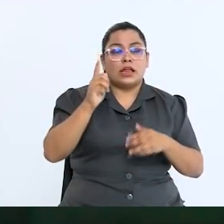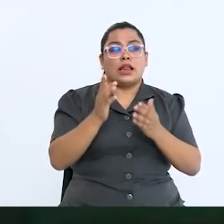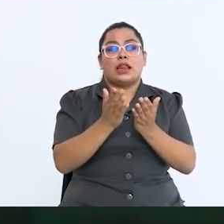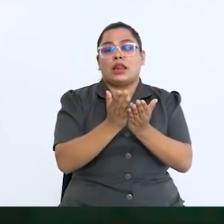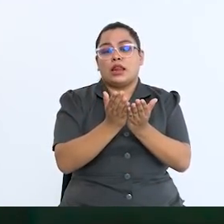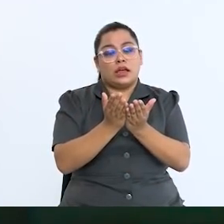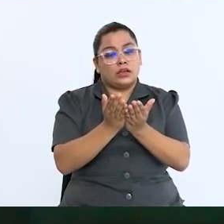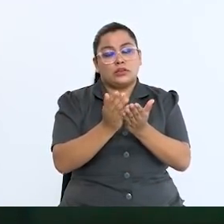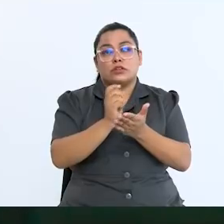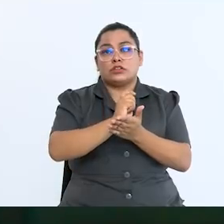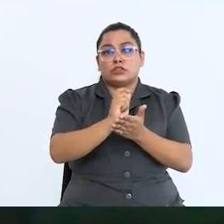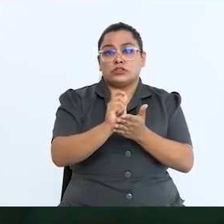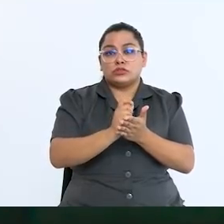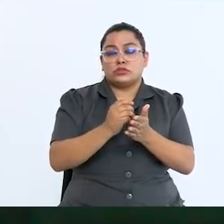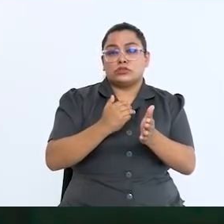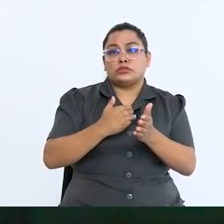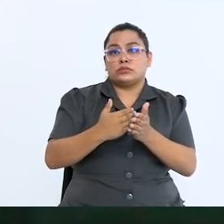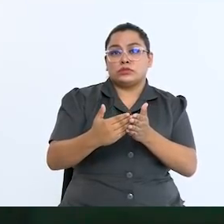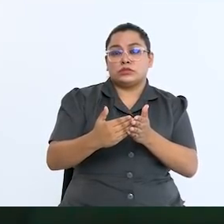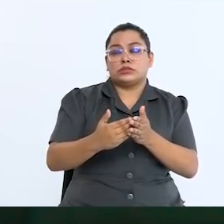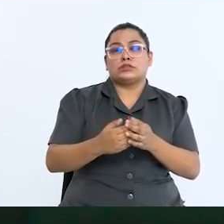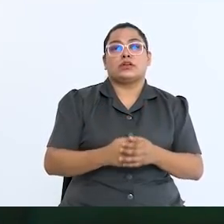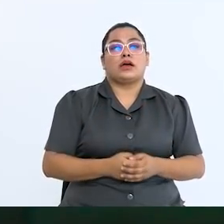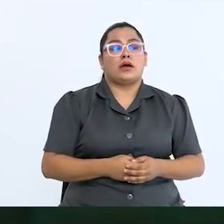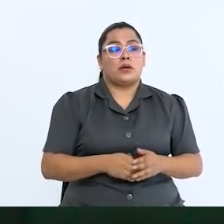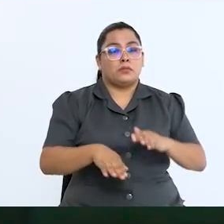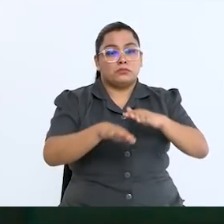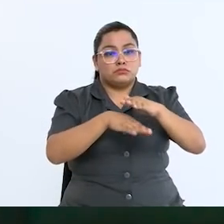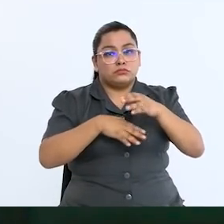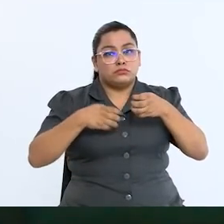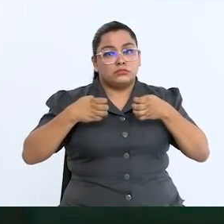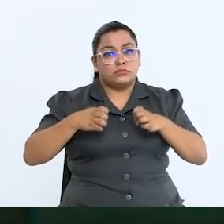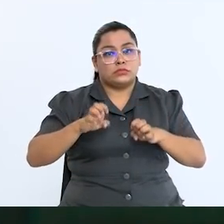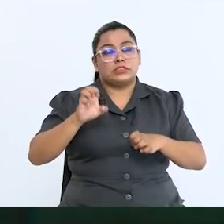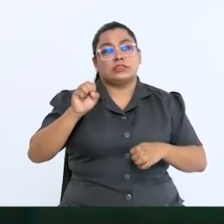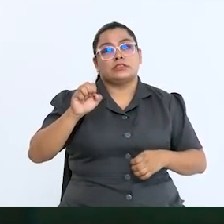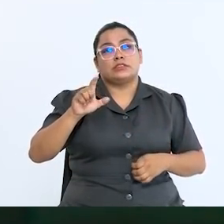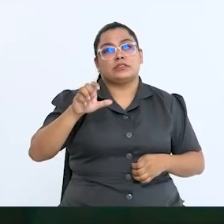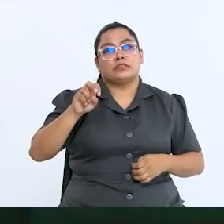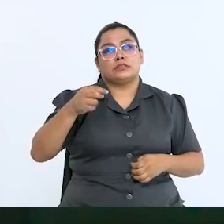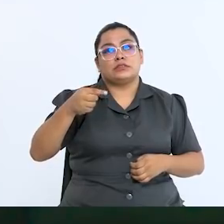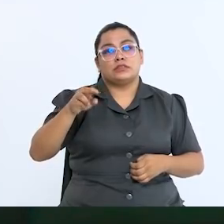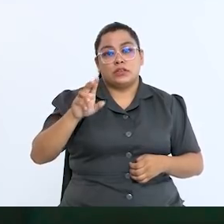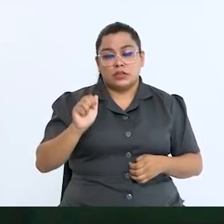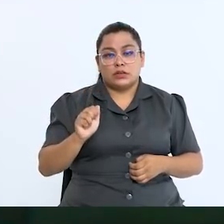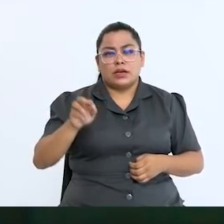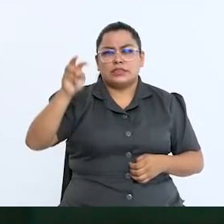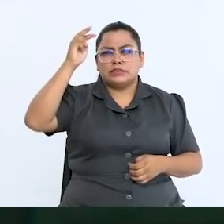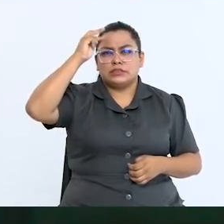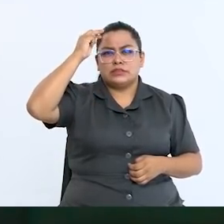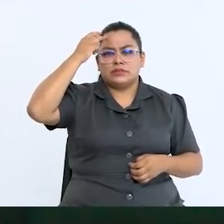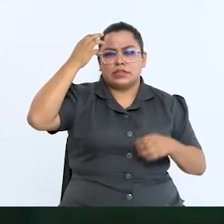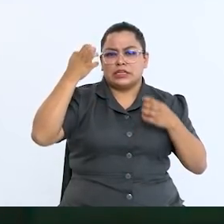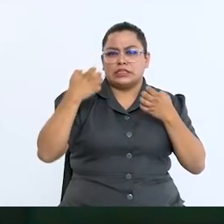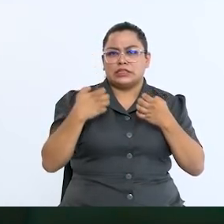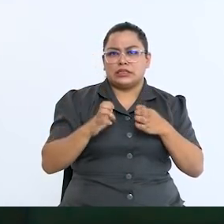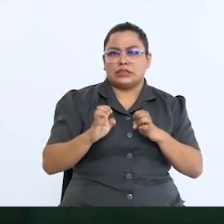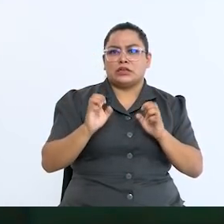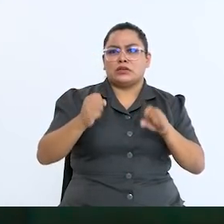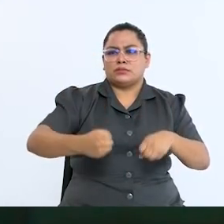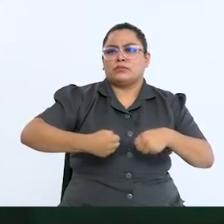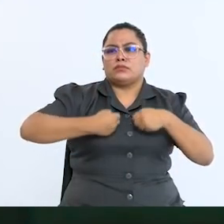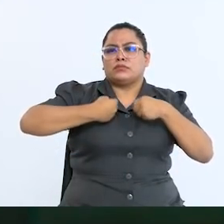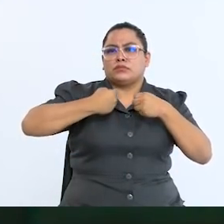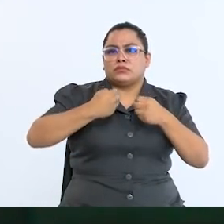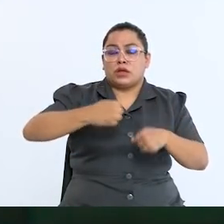la lectoescritura emergente y convencional, basándonos en la estrategia ESLengua. Recuerden que ESLengua significa estrategias